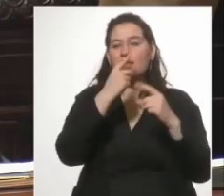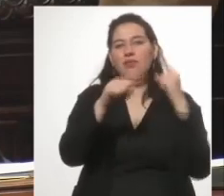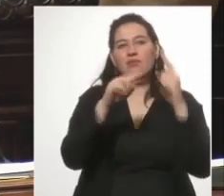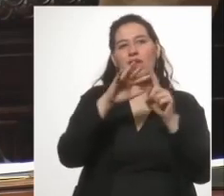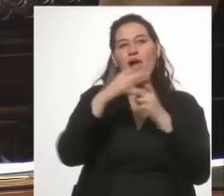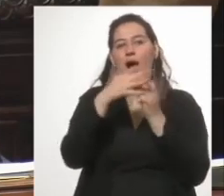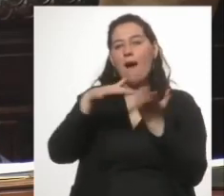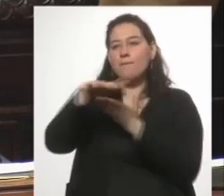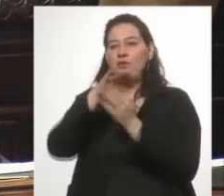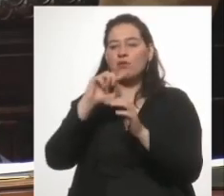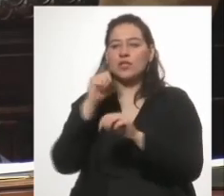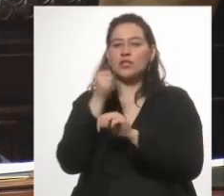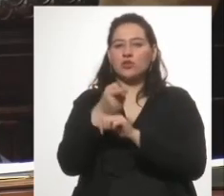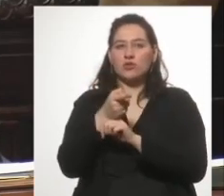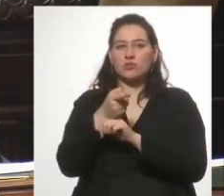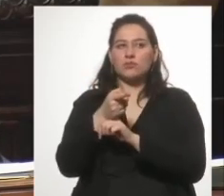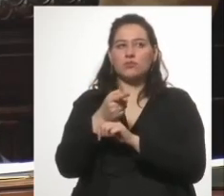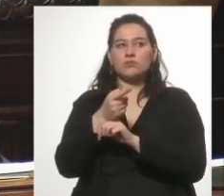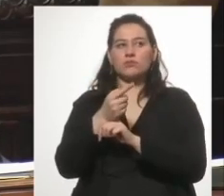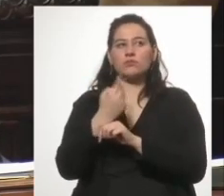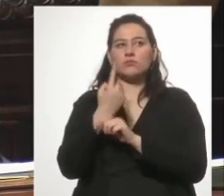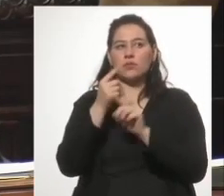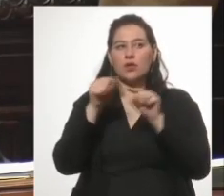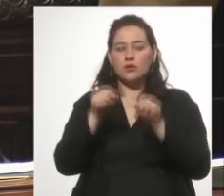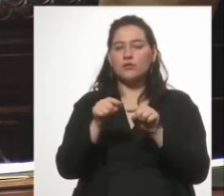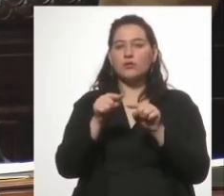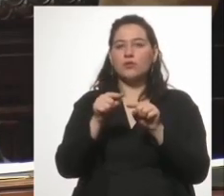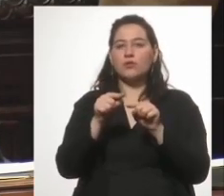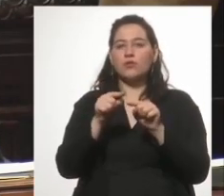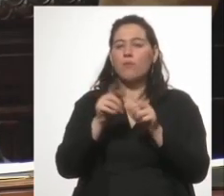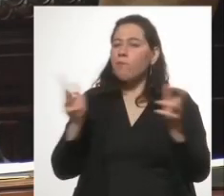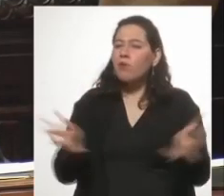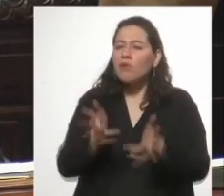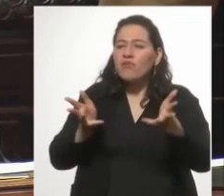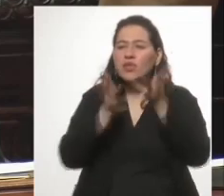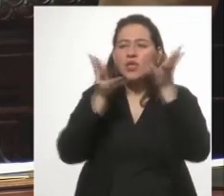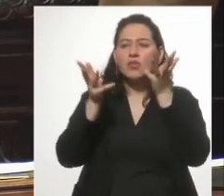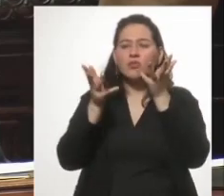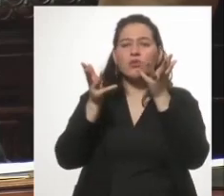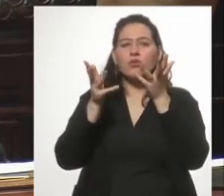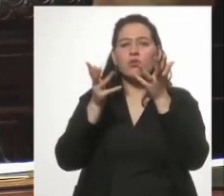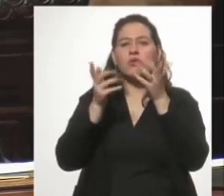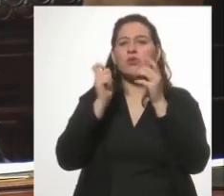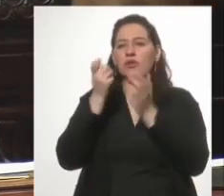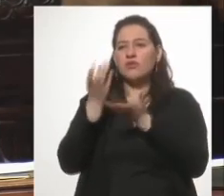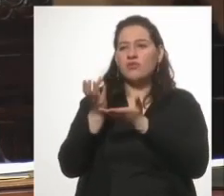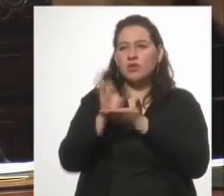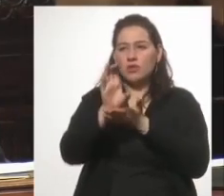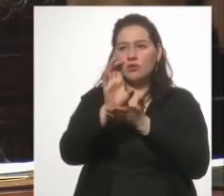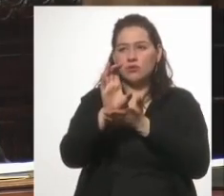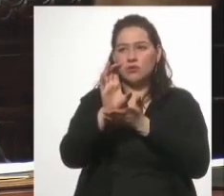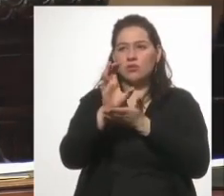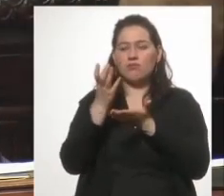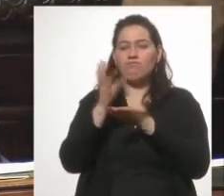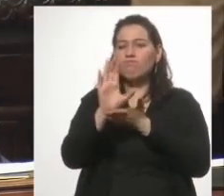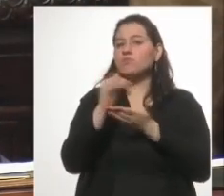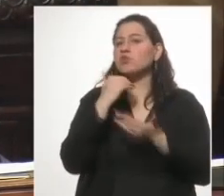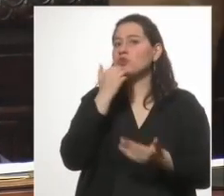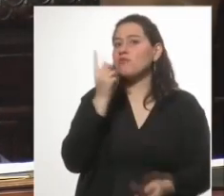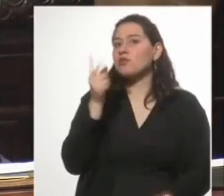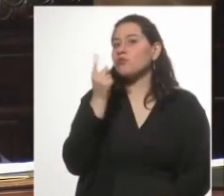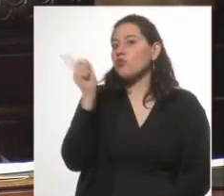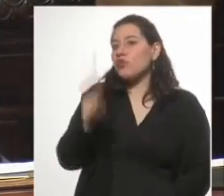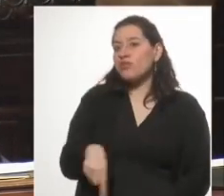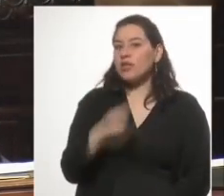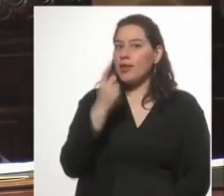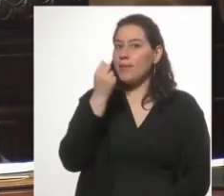de decisión. Un aparato promovido y financiado por fondos de dudoso origen